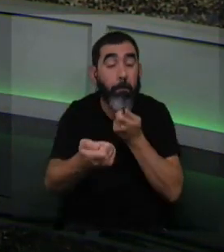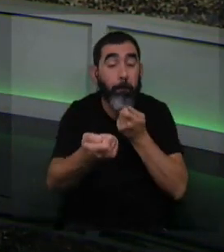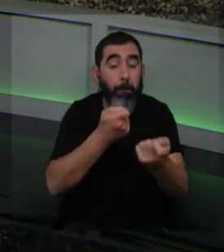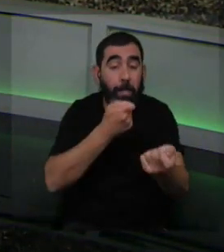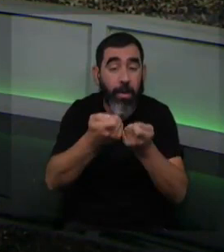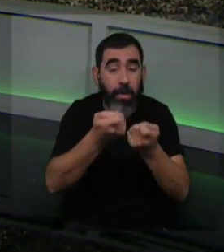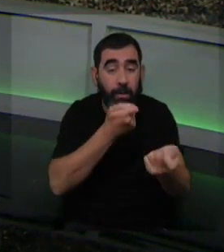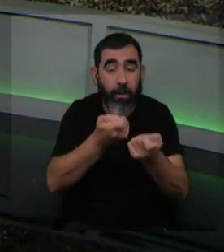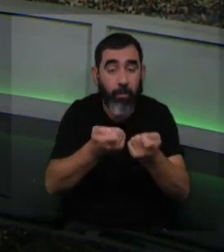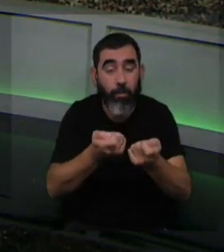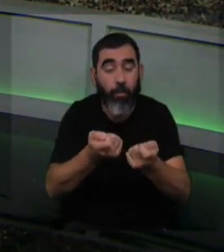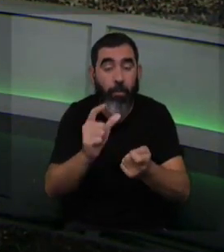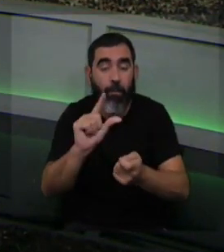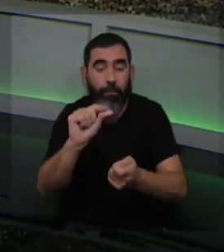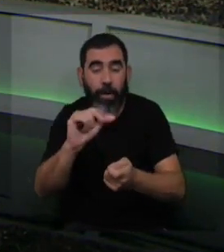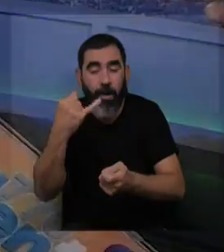acceder a líneas de crédito blando.